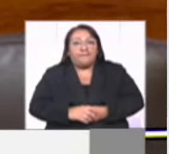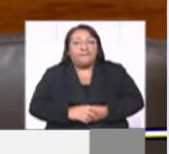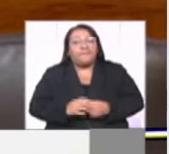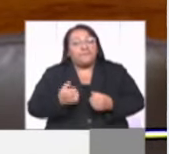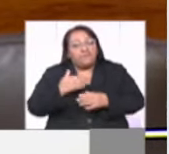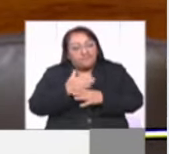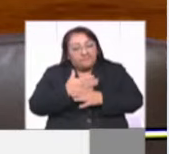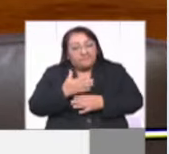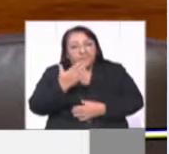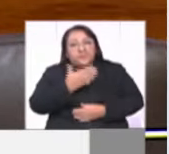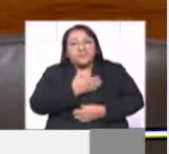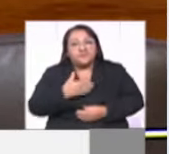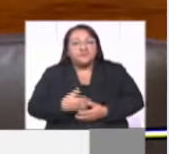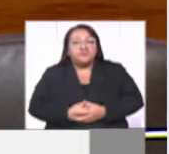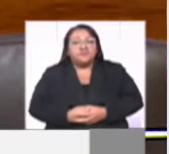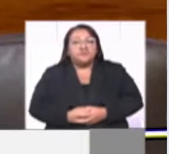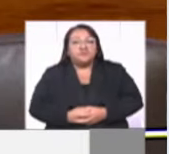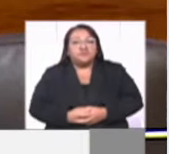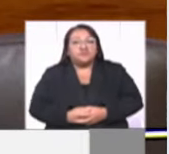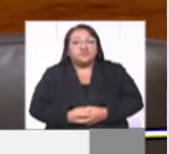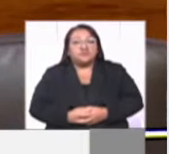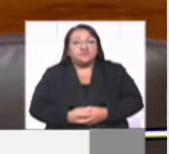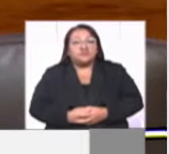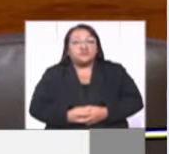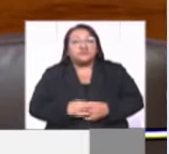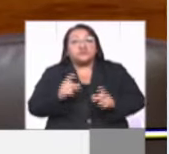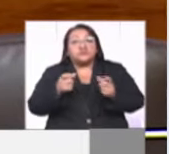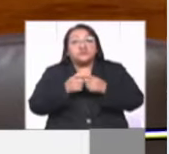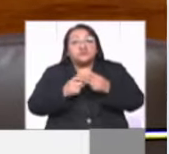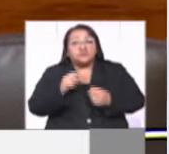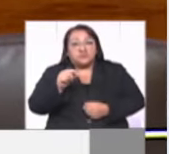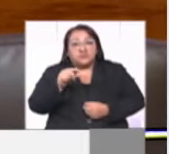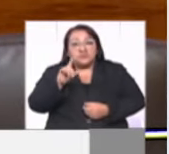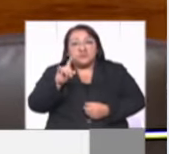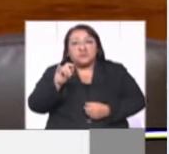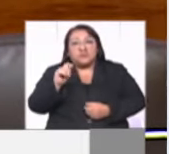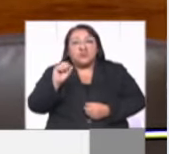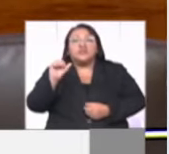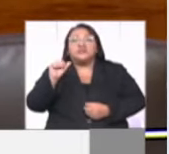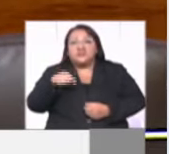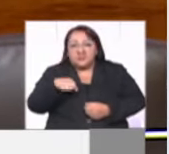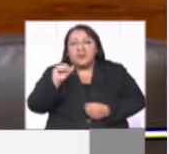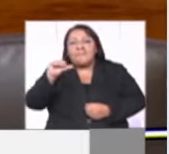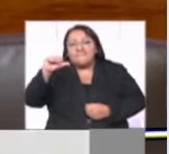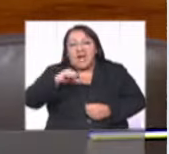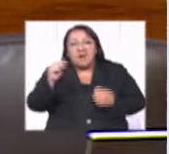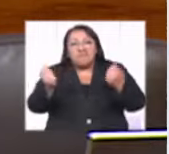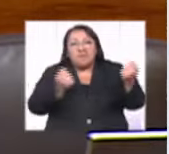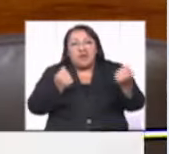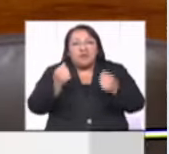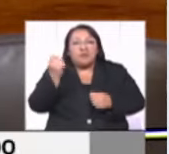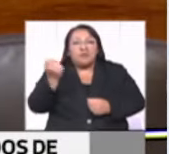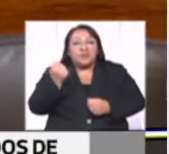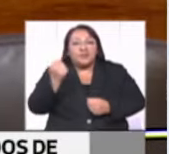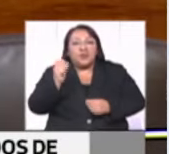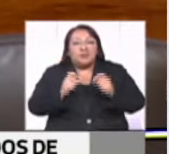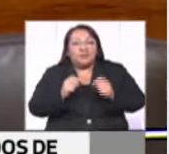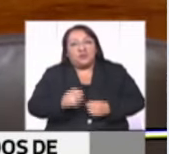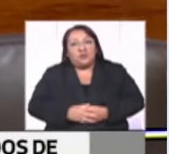Comparto, presidente, con el colega Jaime Quito, que también hay un mal manejo de las pensiones de los trabajadores.